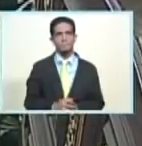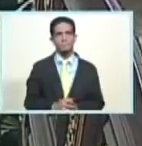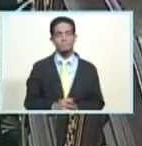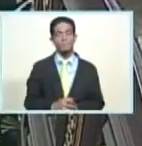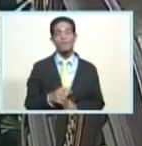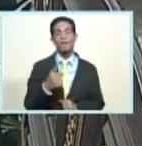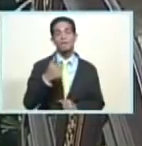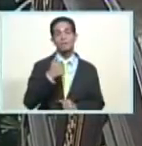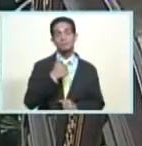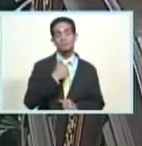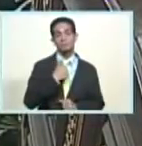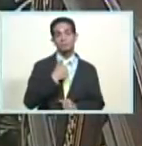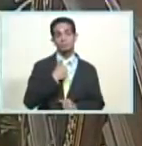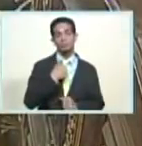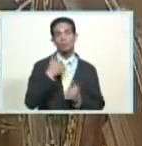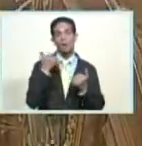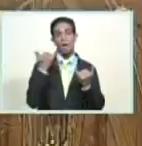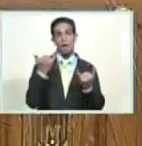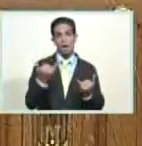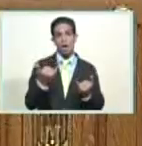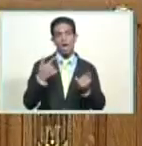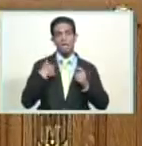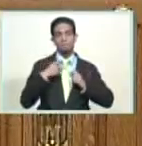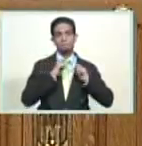Y yo lanzo 6 líneas de acción,